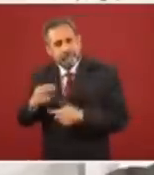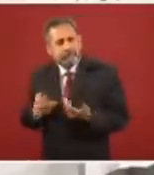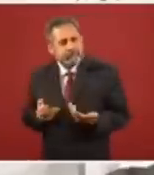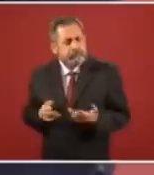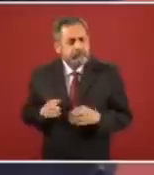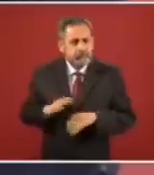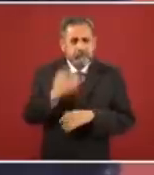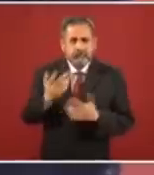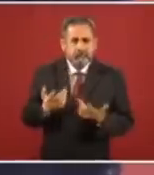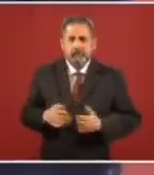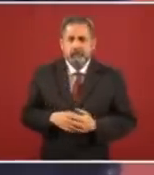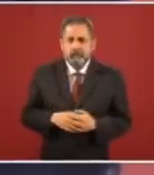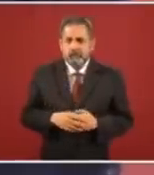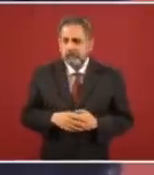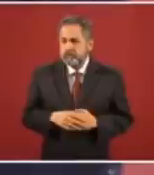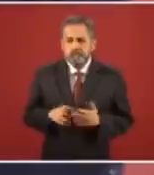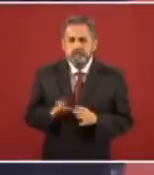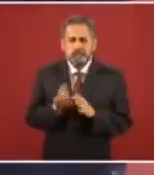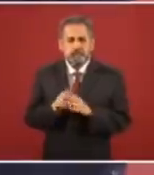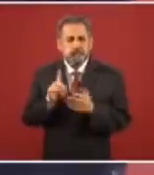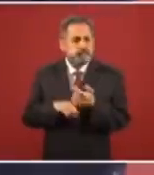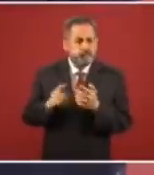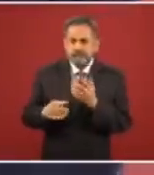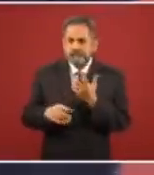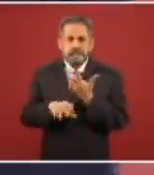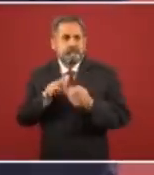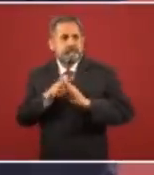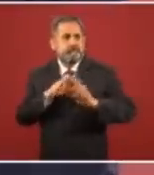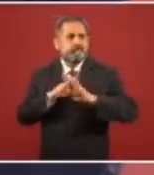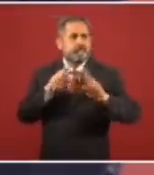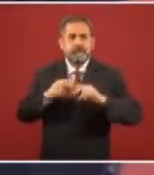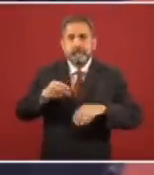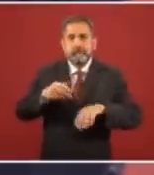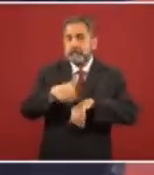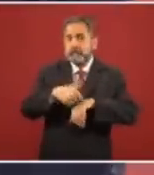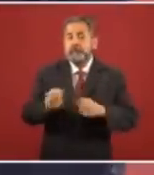comportado la migración de